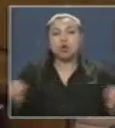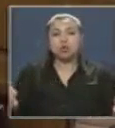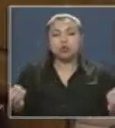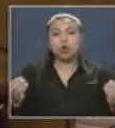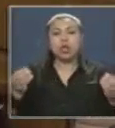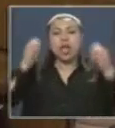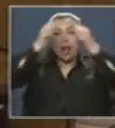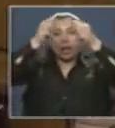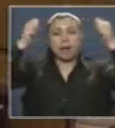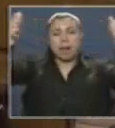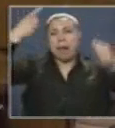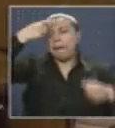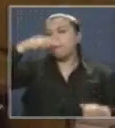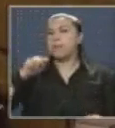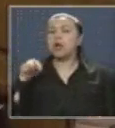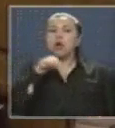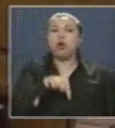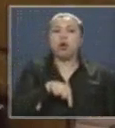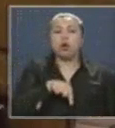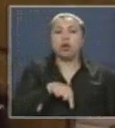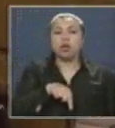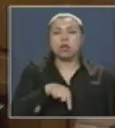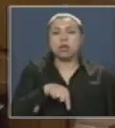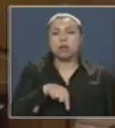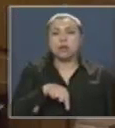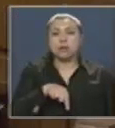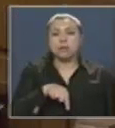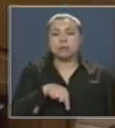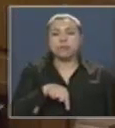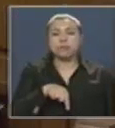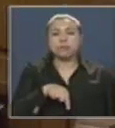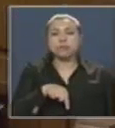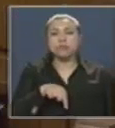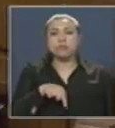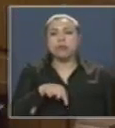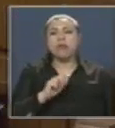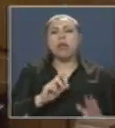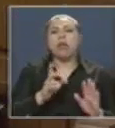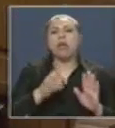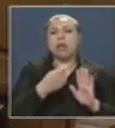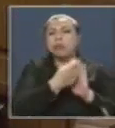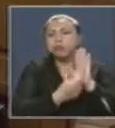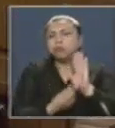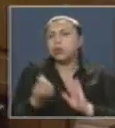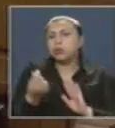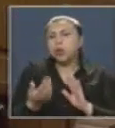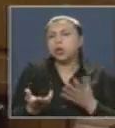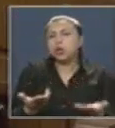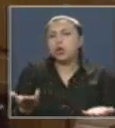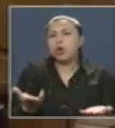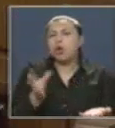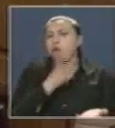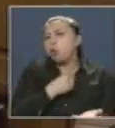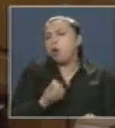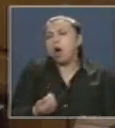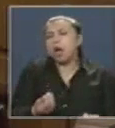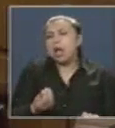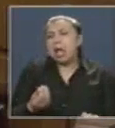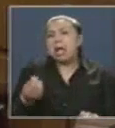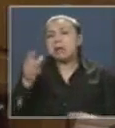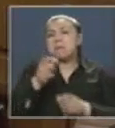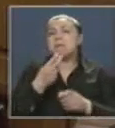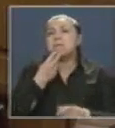campaña, pero simplemente hoy día acusan ajustes presupuestarios que han significado obviamente un deterioro para la